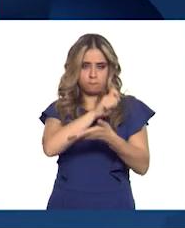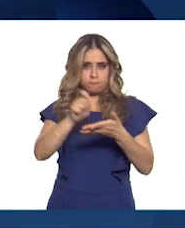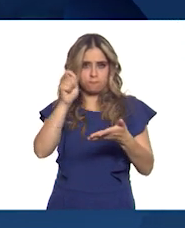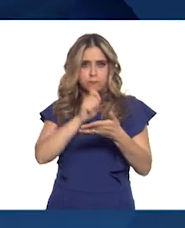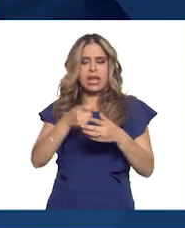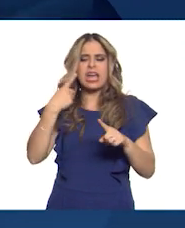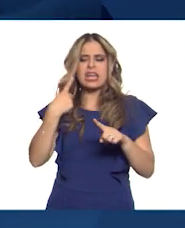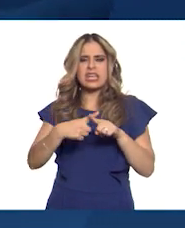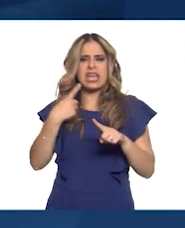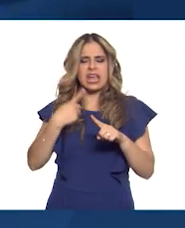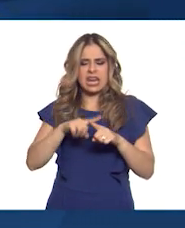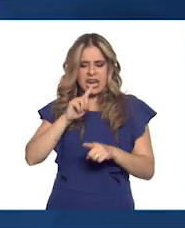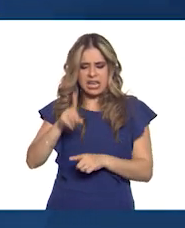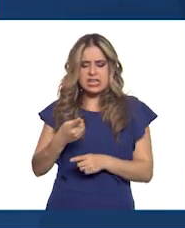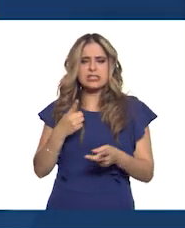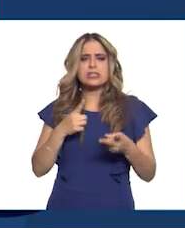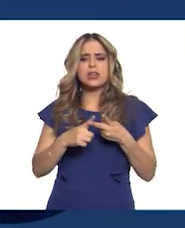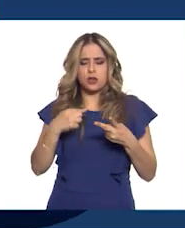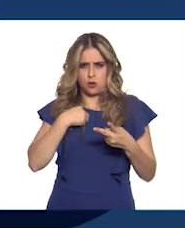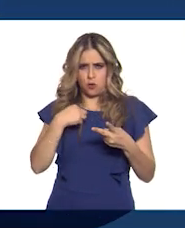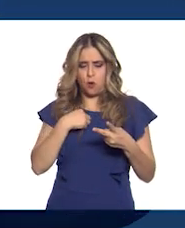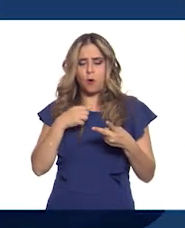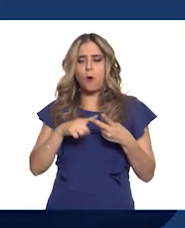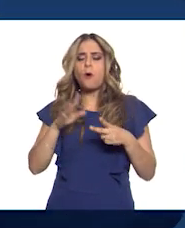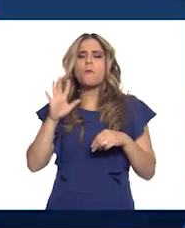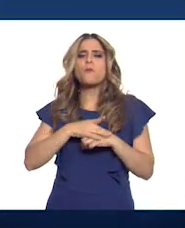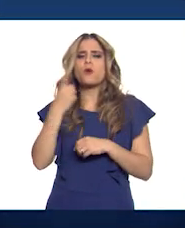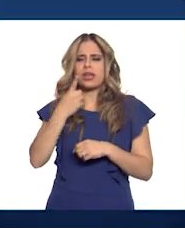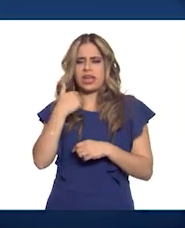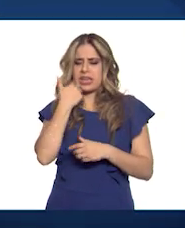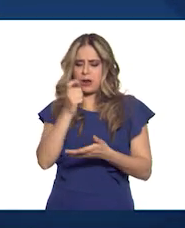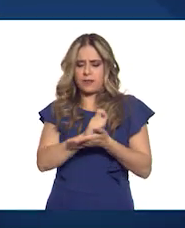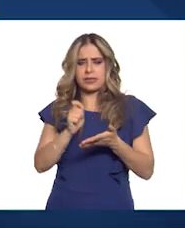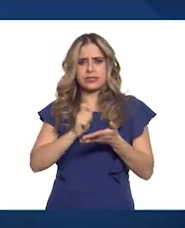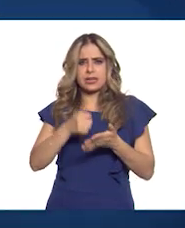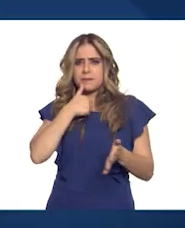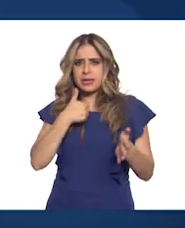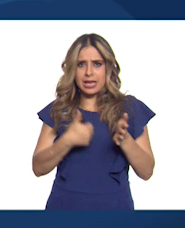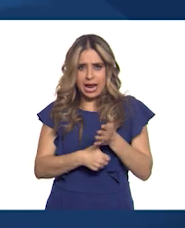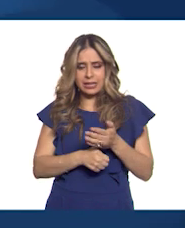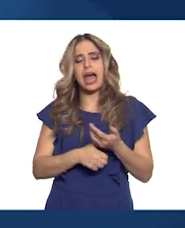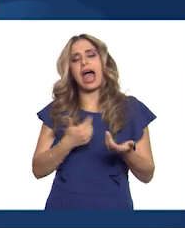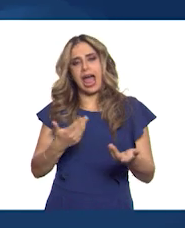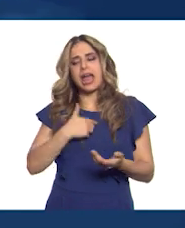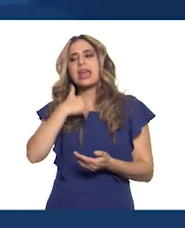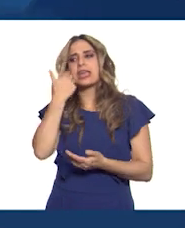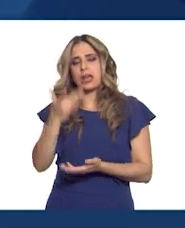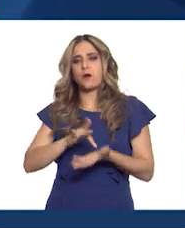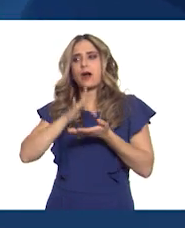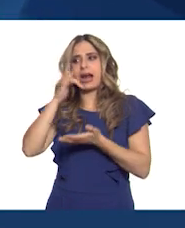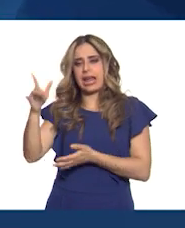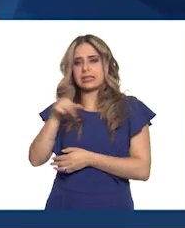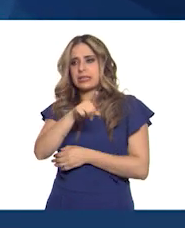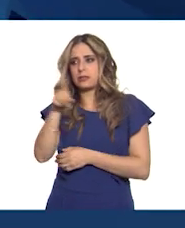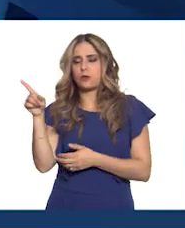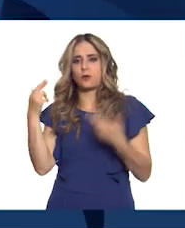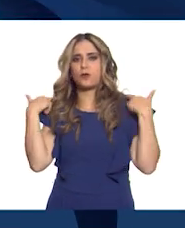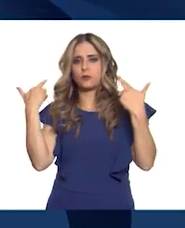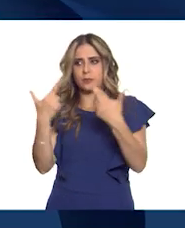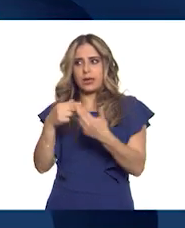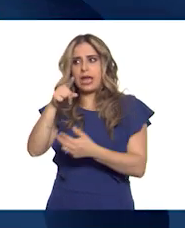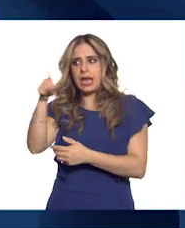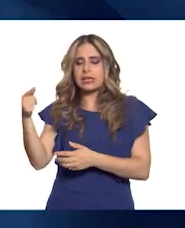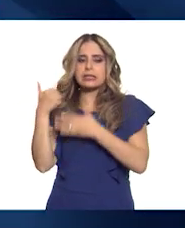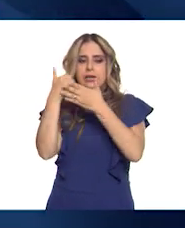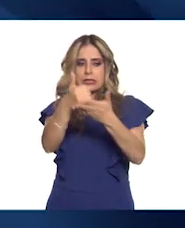quién soy y el motivo de mi carta, que es expresar mi gratitud hacia la labor que todos los maestros de México están haciendo en favor del